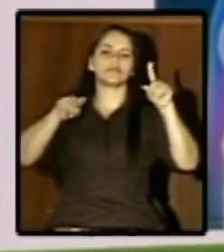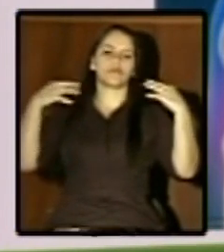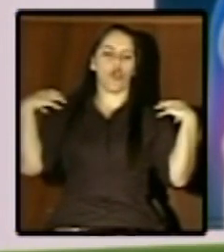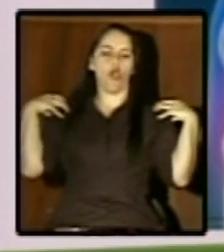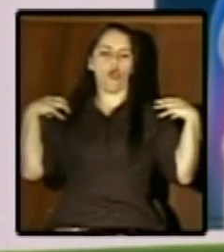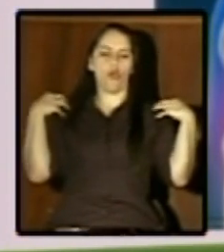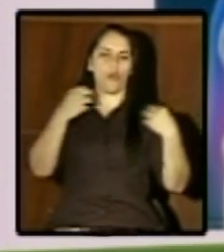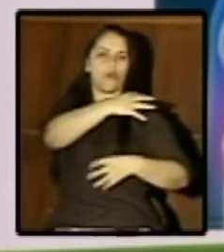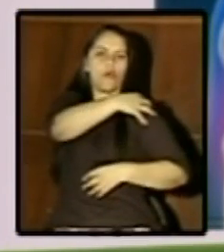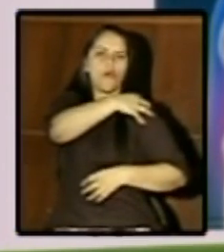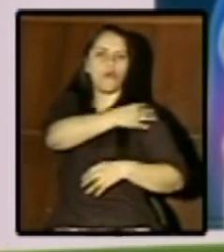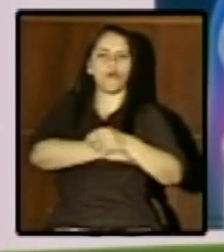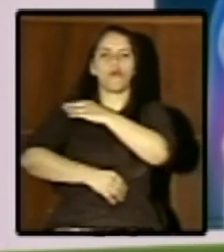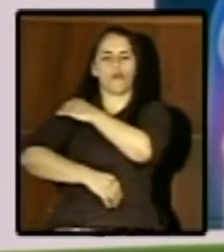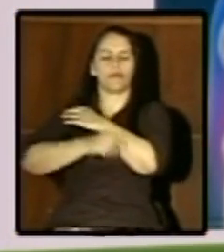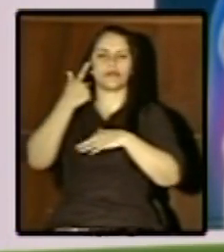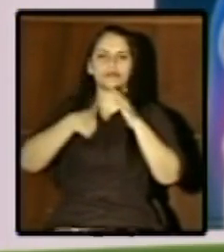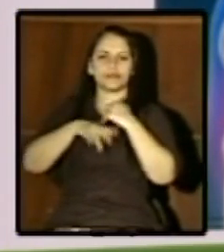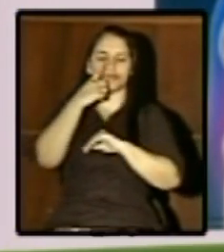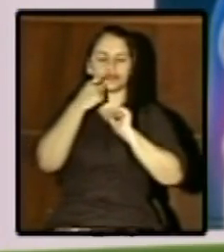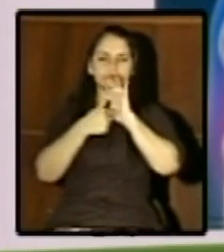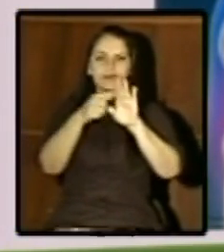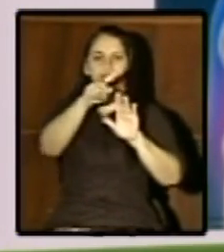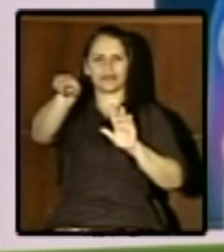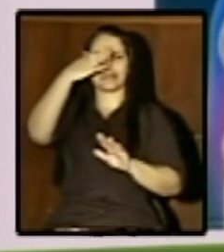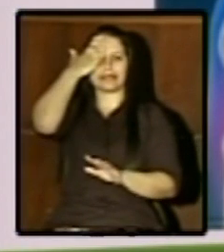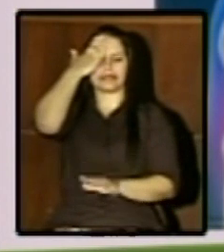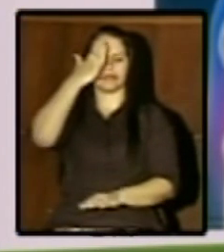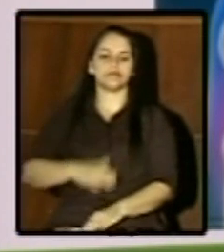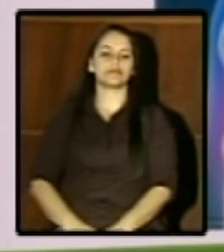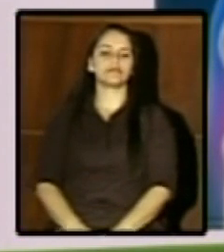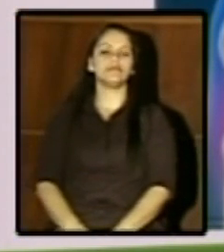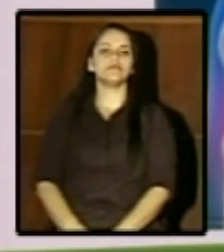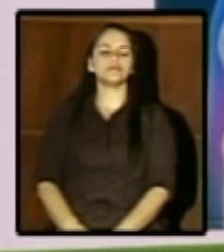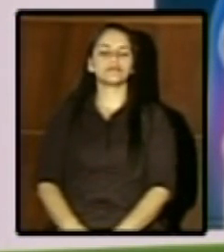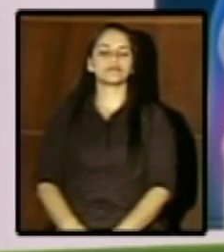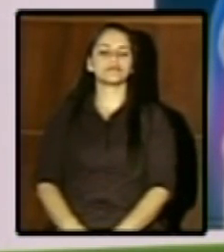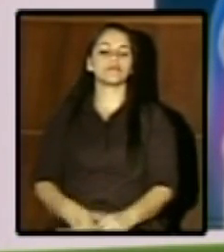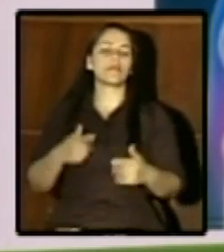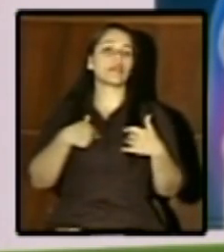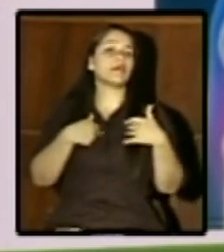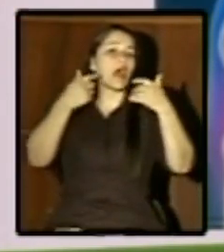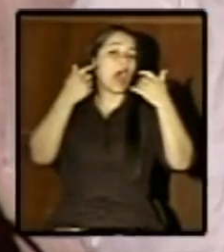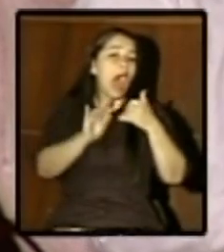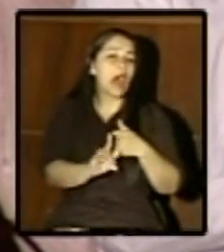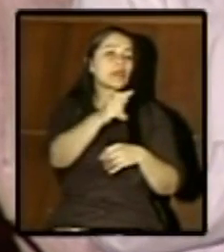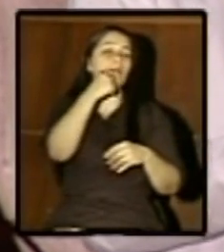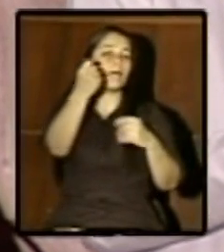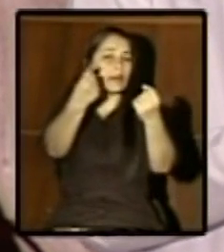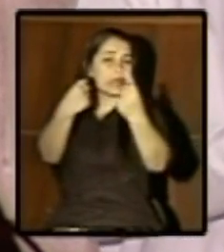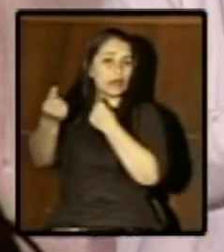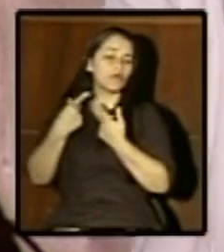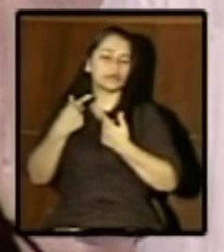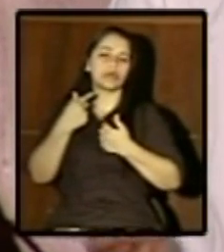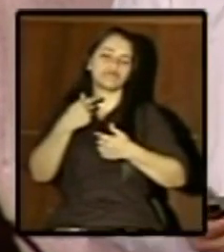y en el hombro, básicamente, como para repasar algunas cosas significativas. Ahora, al final, si tienen alguna pregunta, en